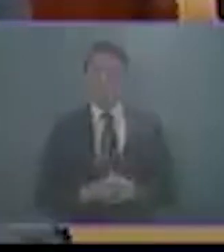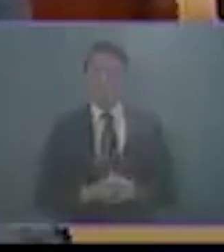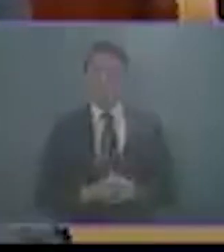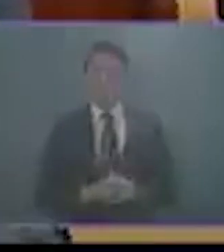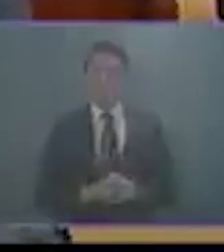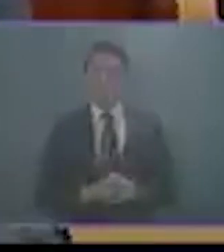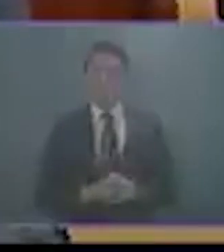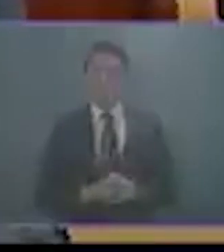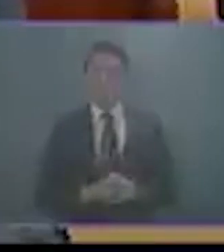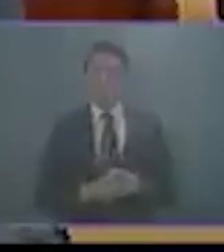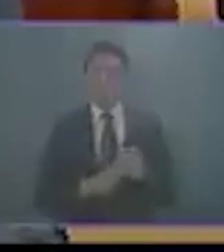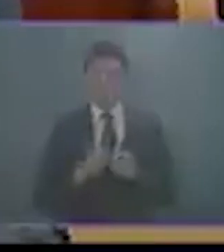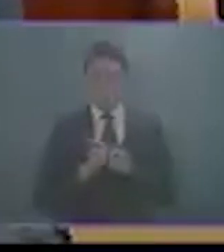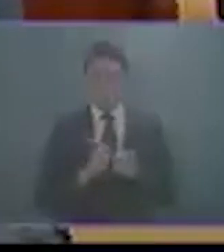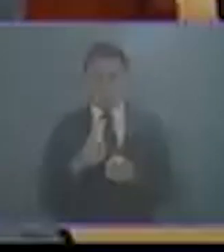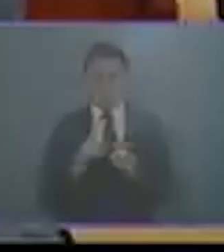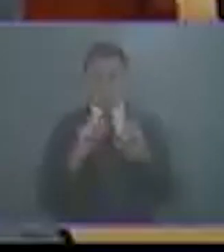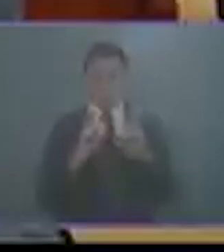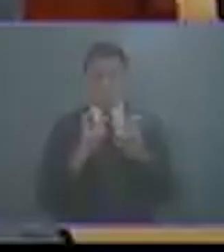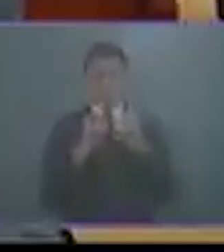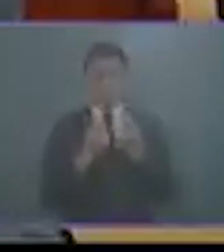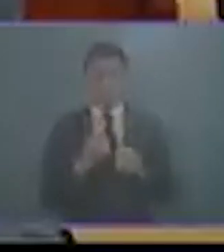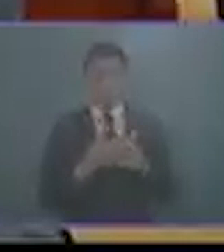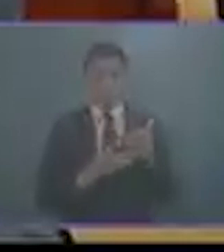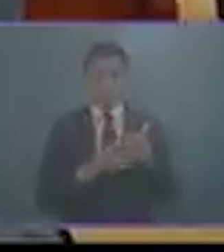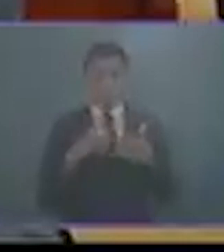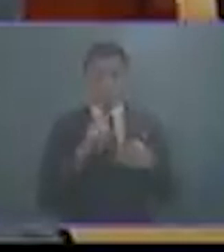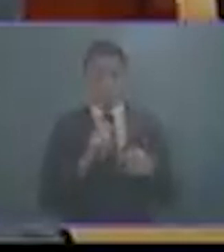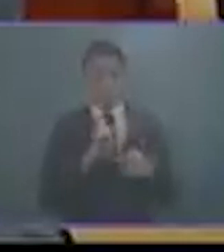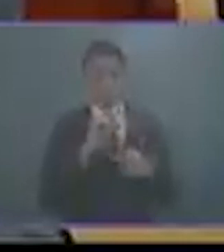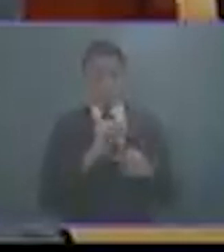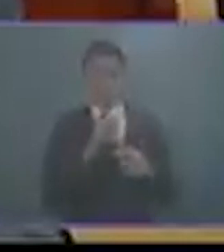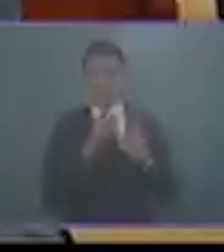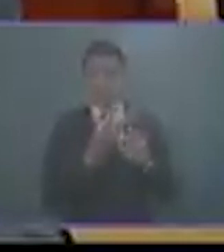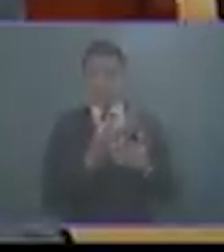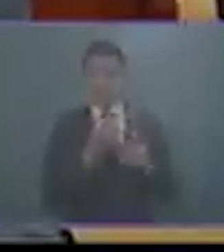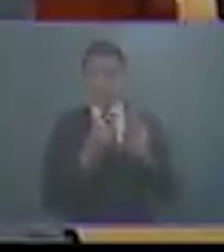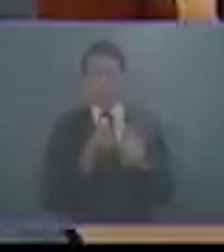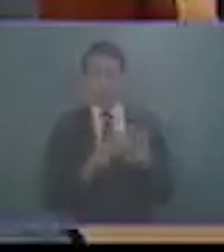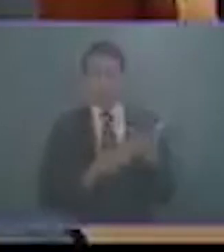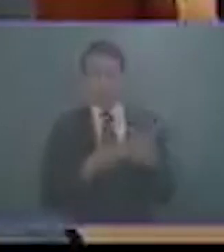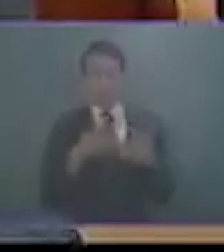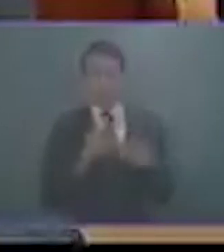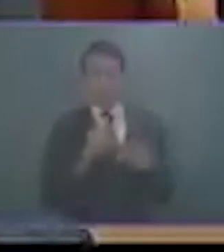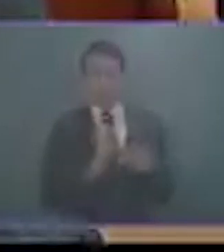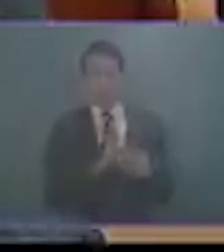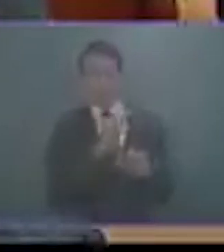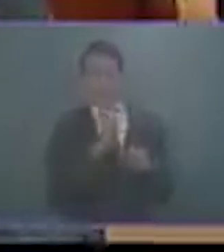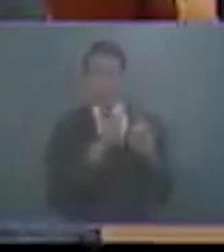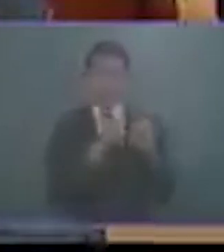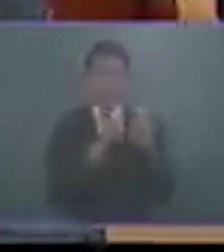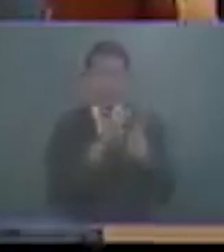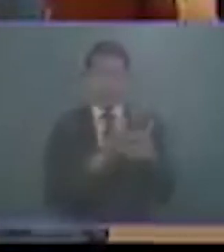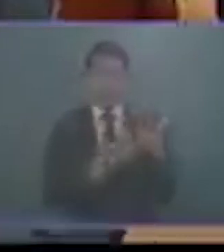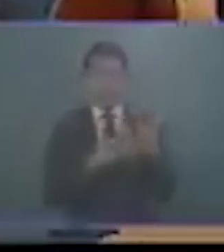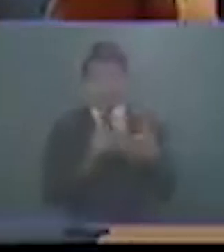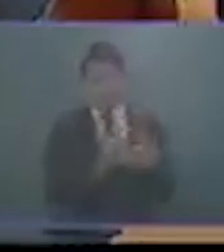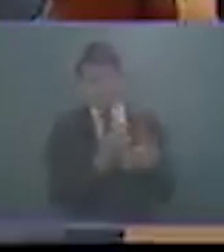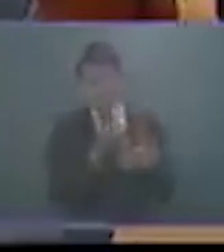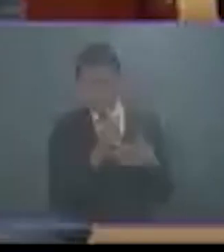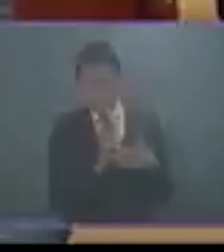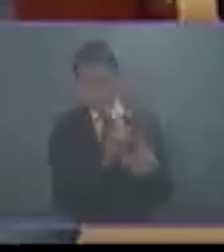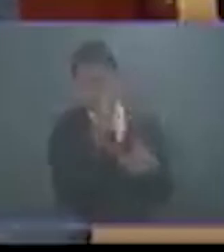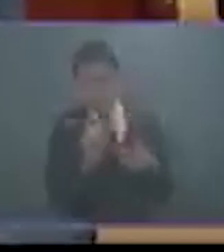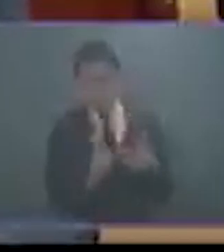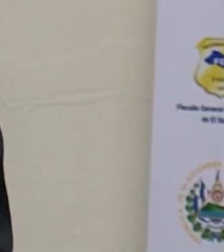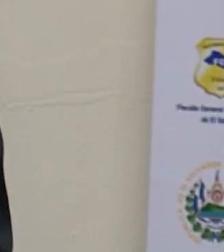que maneje bien el tema de las reorientaciones de dinero. ¿Y por qué se lo pido? Porque